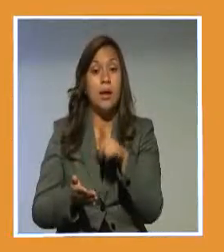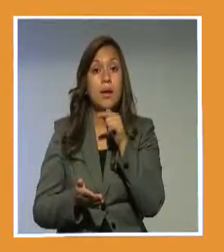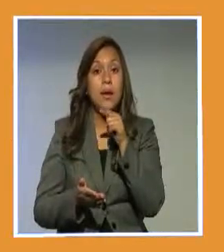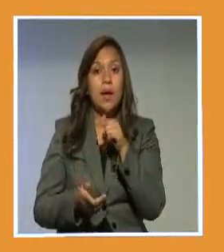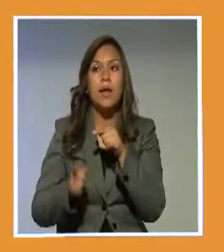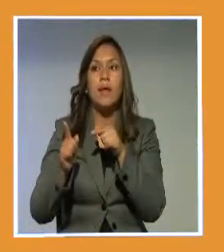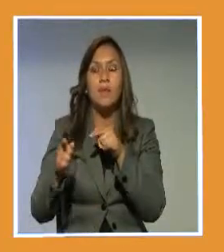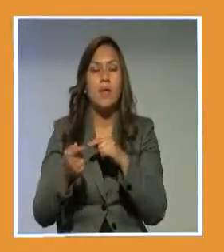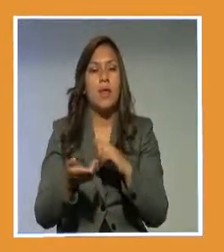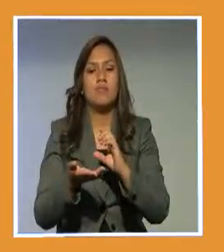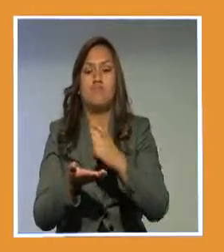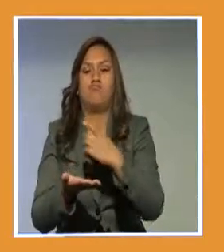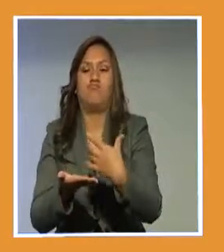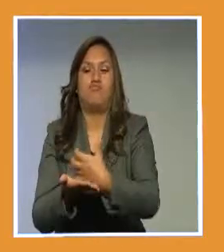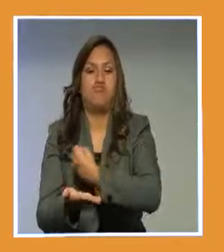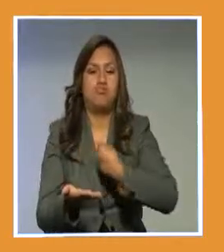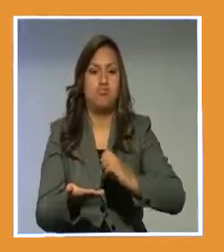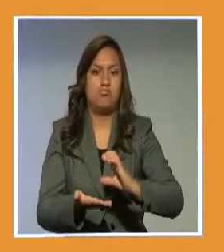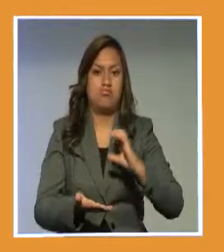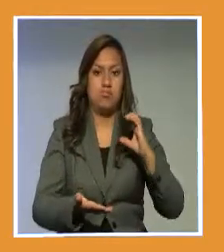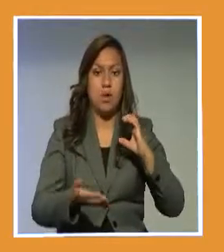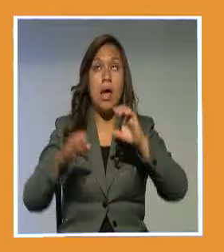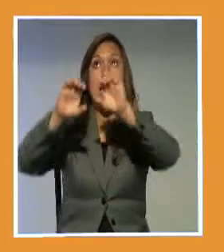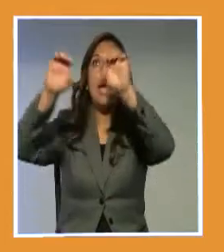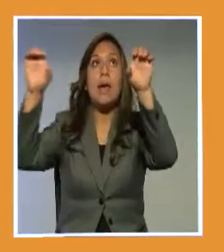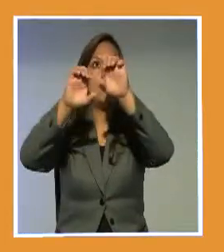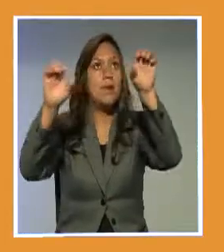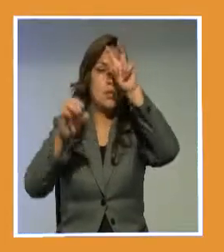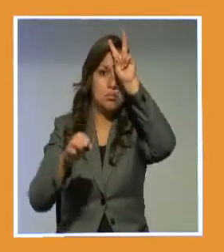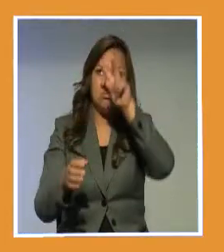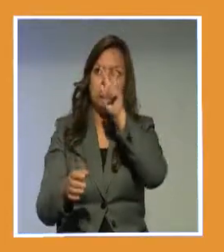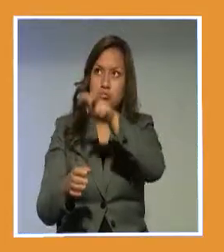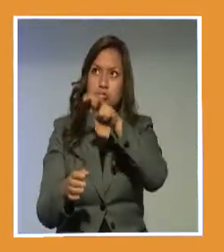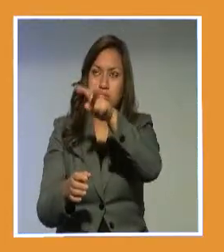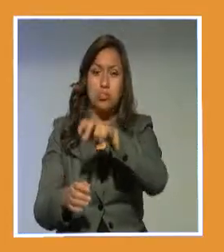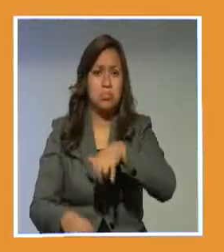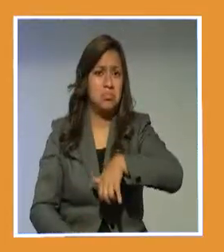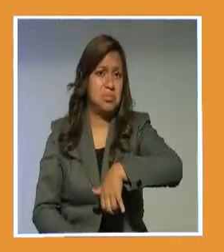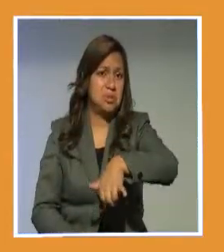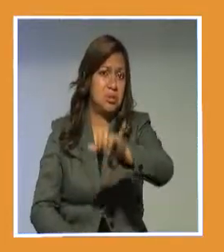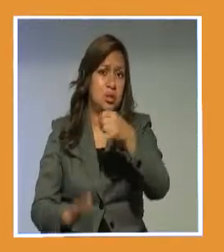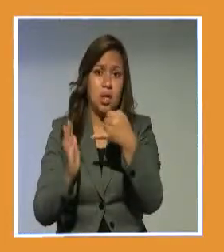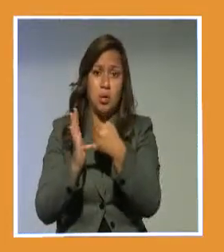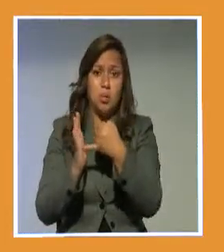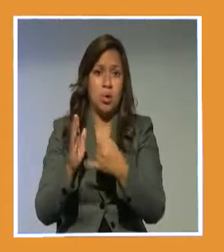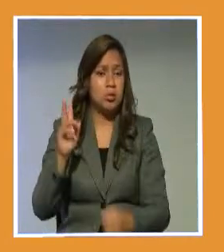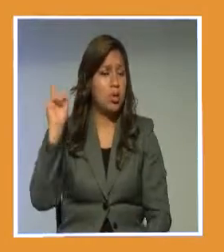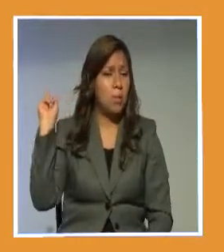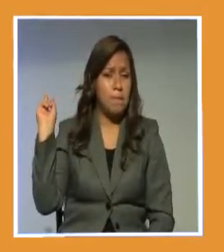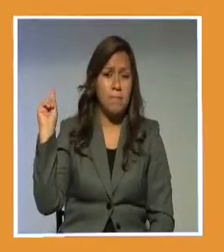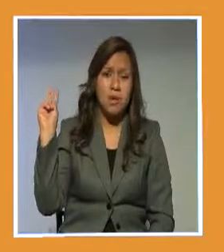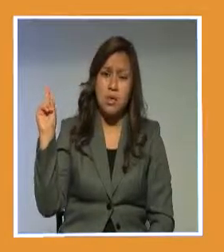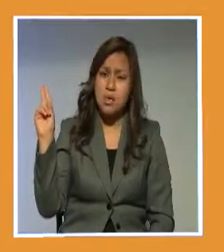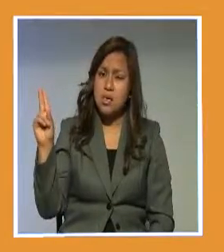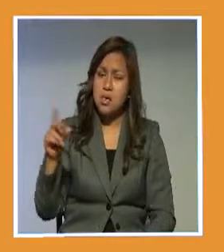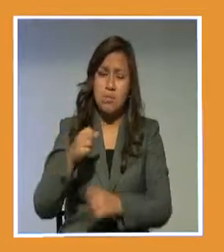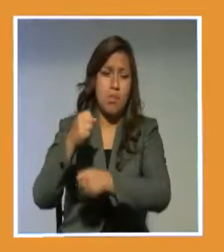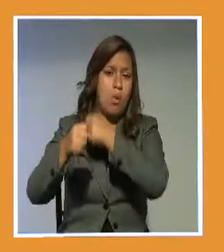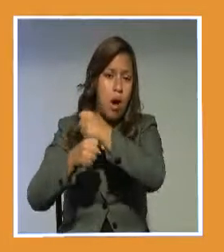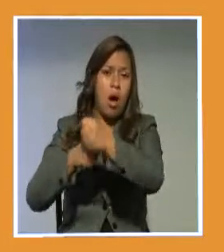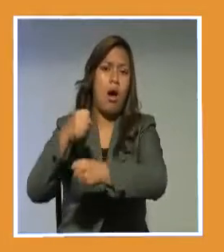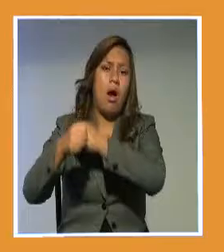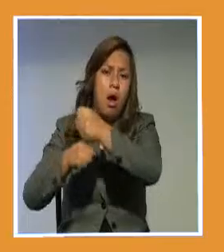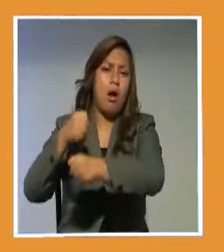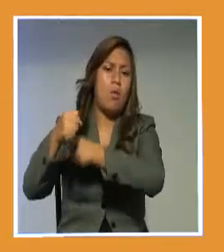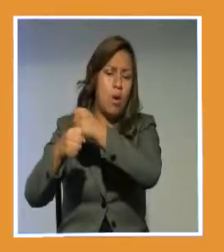ganancias extraordinarias, es decir, las empresas mineras van a seguir pagando los impuestos que les corresponde de manera anual. Lo único que se